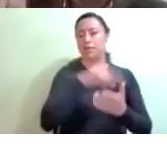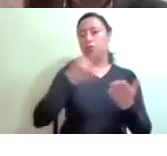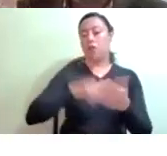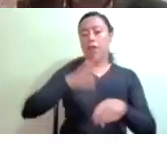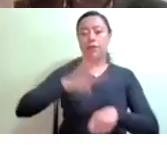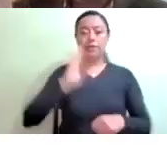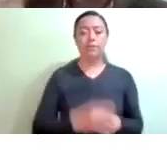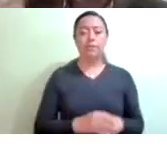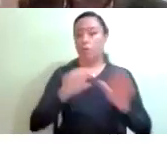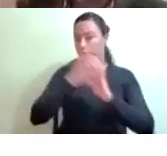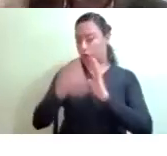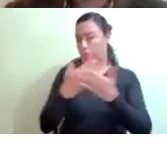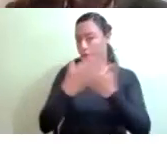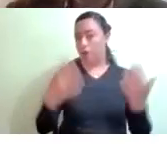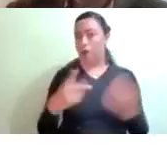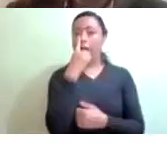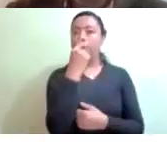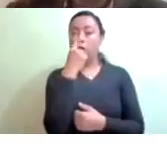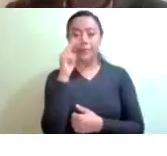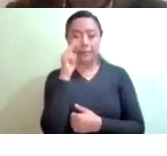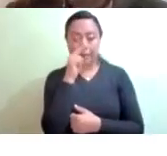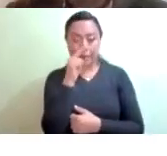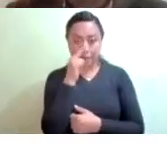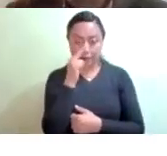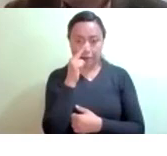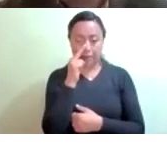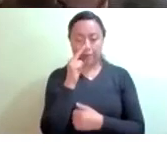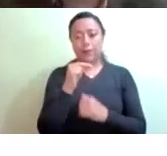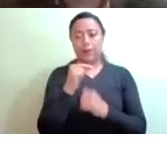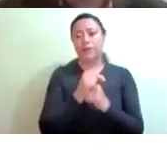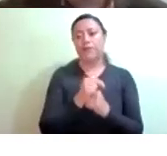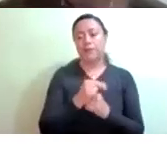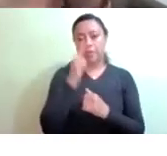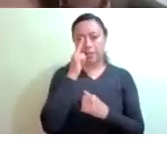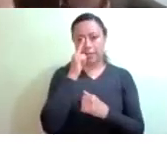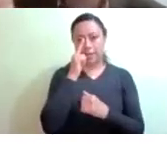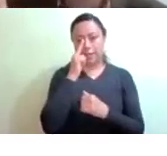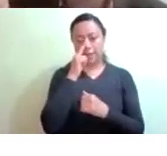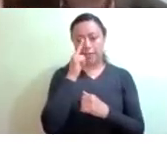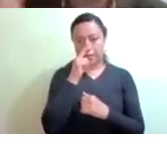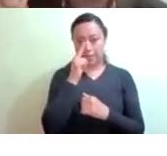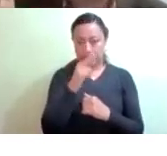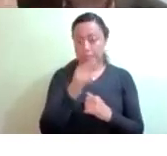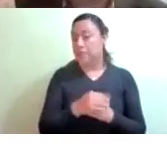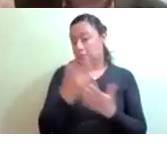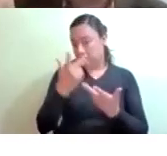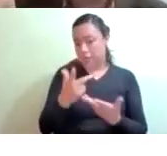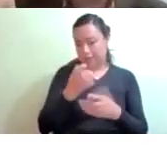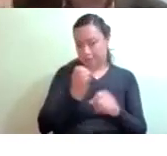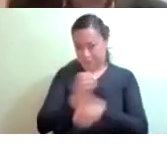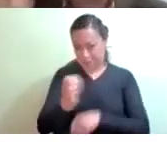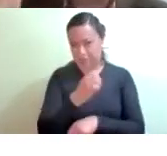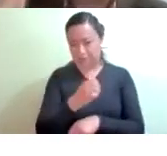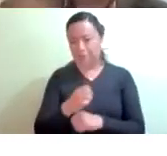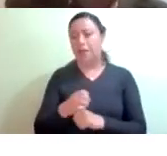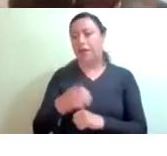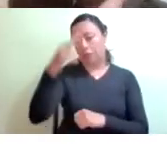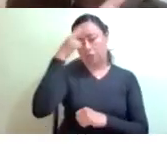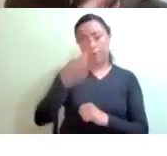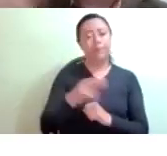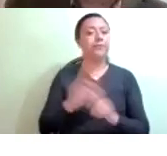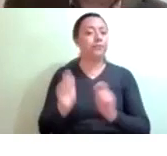en la Policía de Nesa, le entregan un estímulo de Nezahualcóyotl, el Estado de México, un estímulo al policía que logra